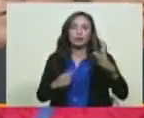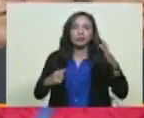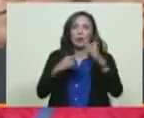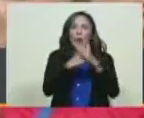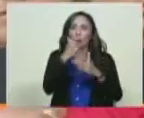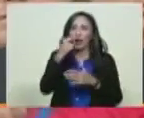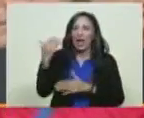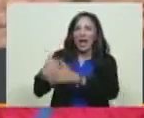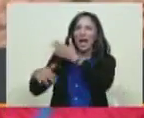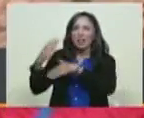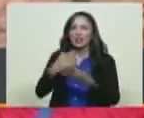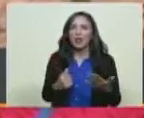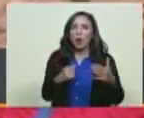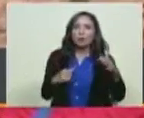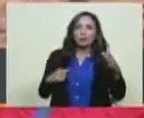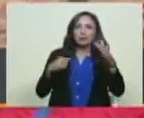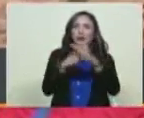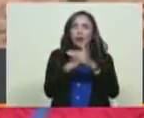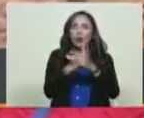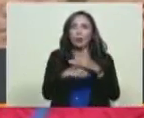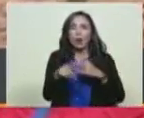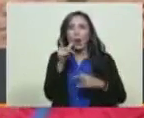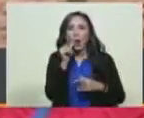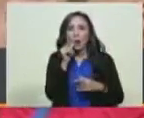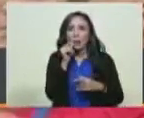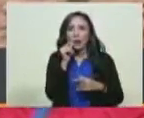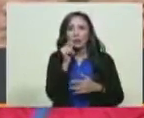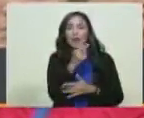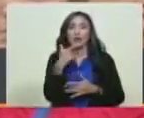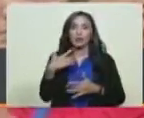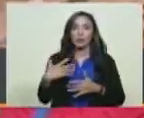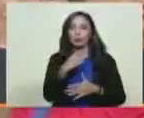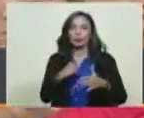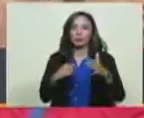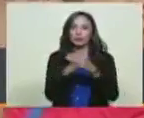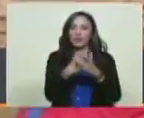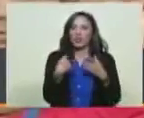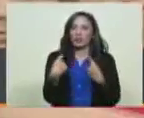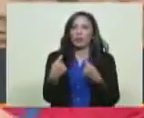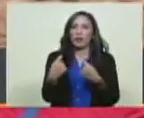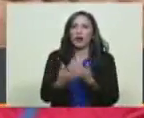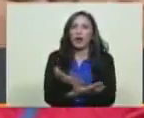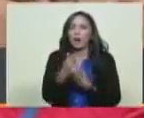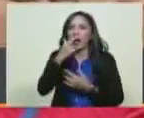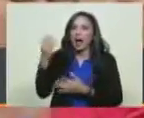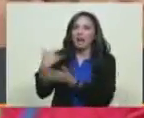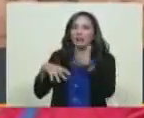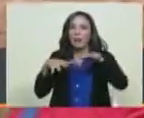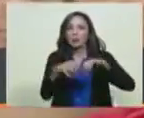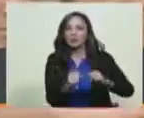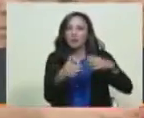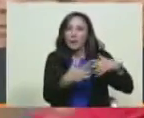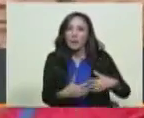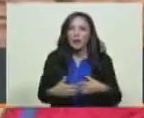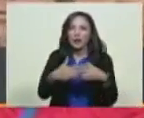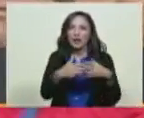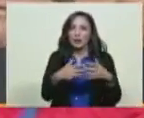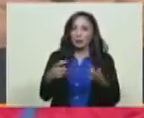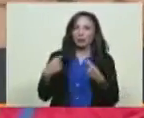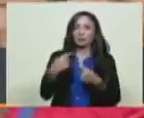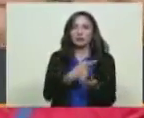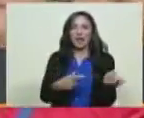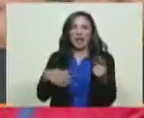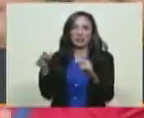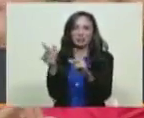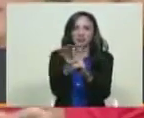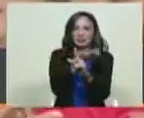hicieron a nuestro compañero allende y que fue financiado por este imperialismo este imperialismo que no cree en